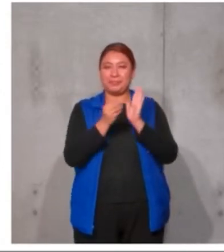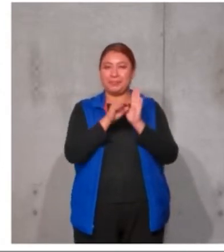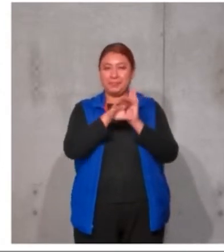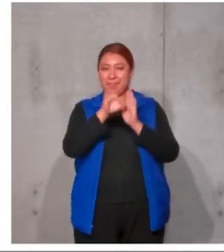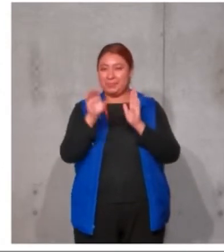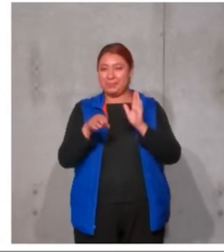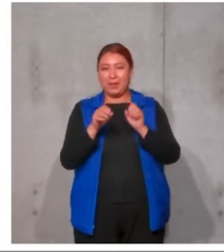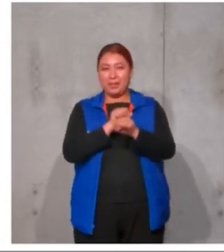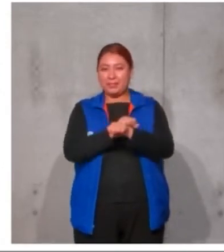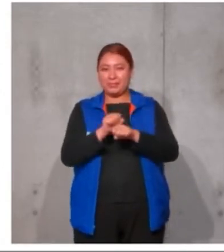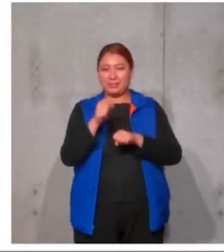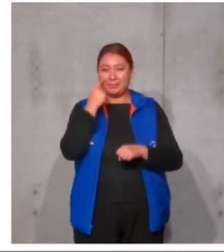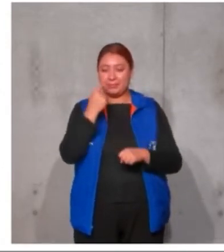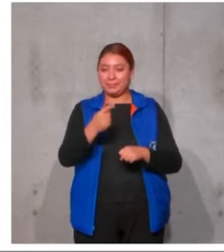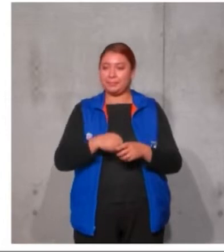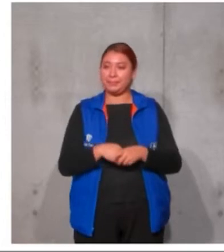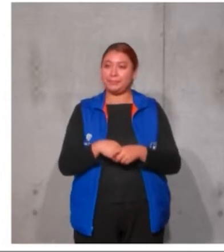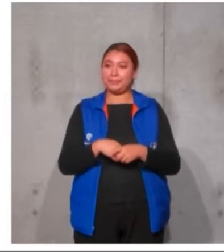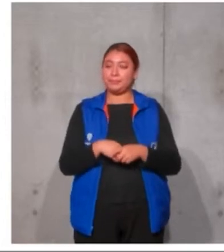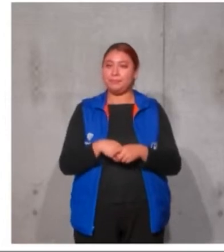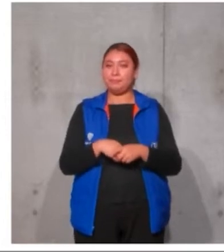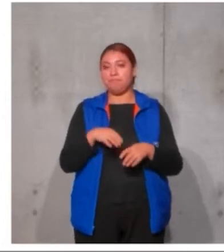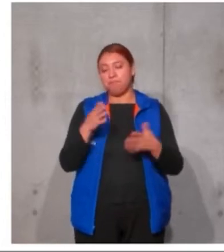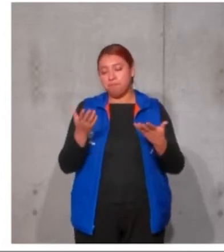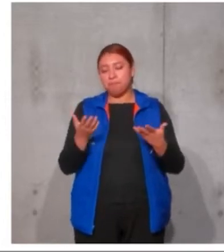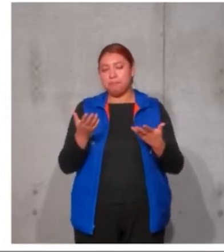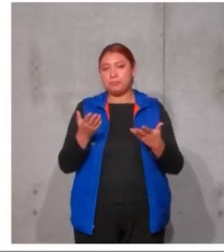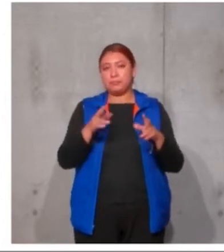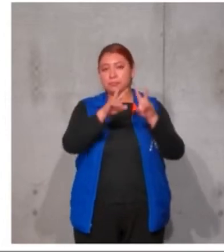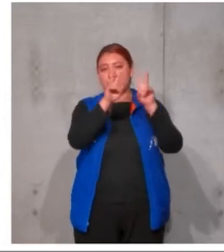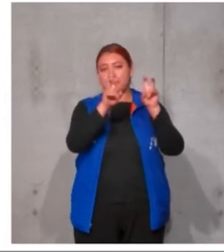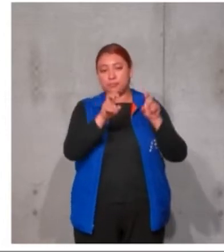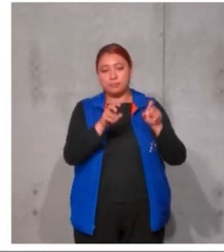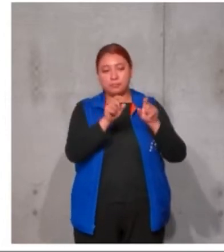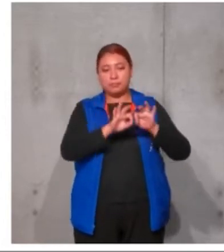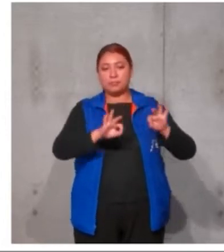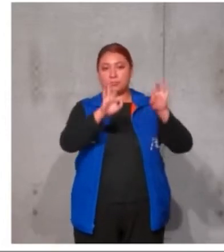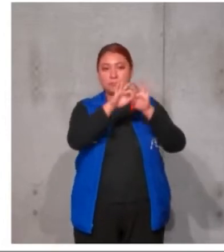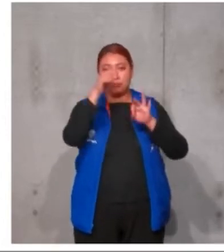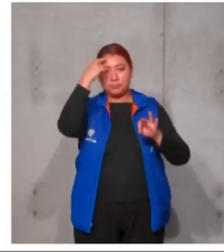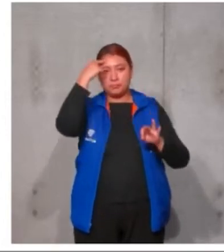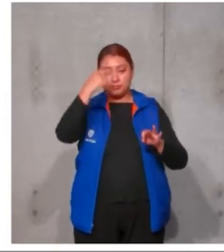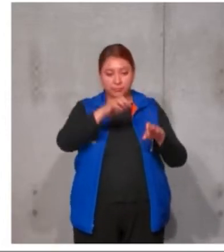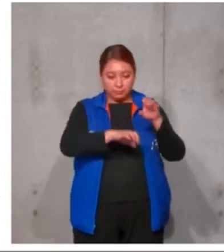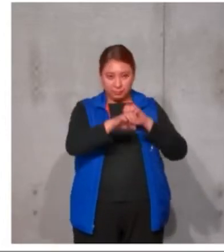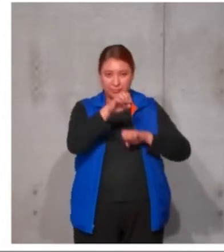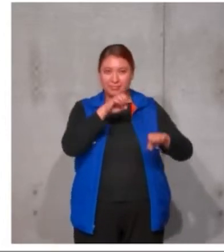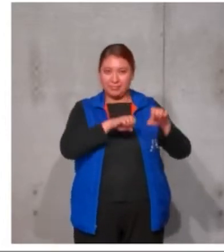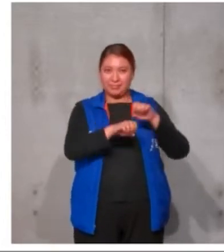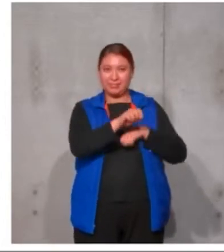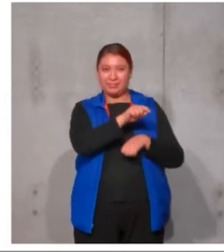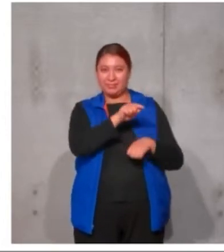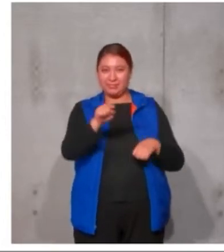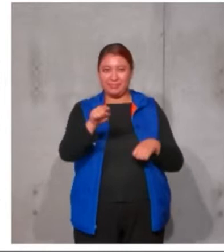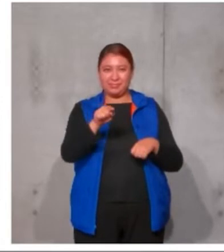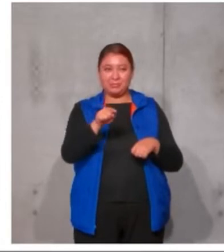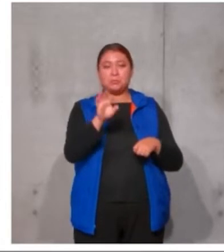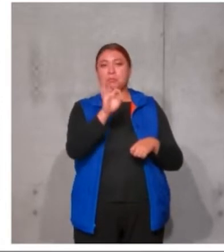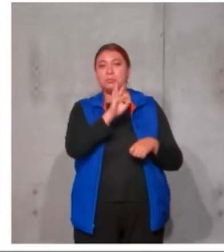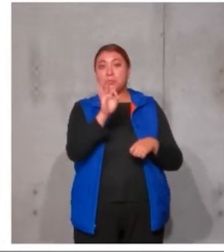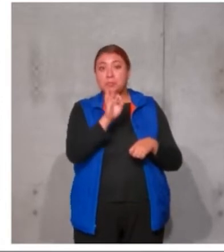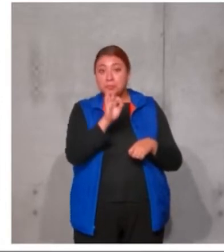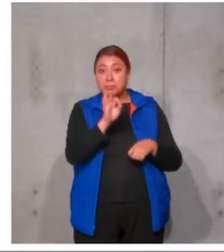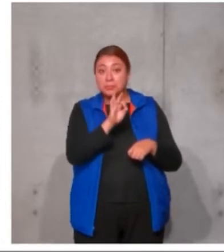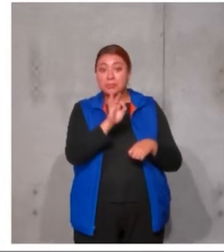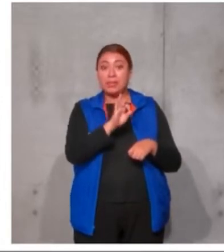sencillo para explicar este punto, porque no necesariamente los temas que son importantes para la empresa o los temas